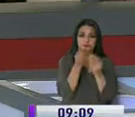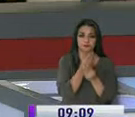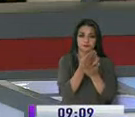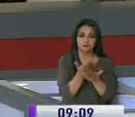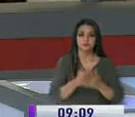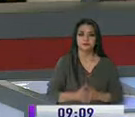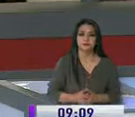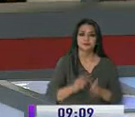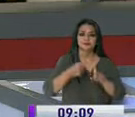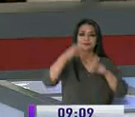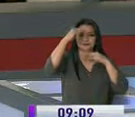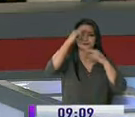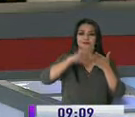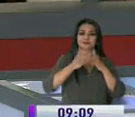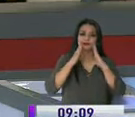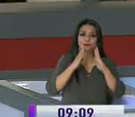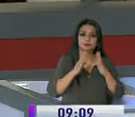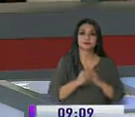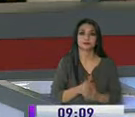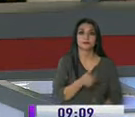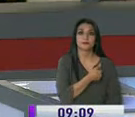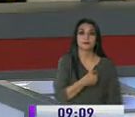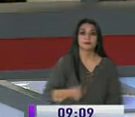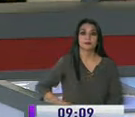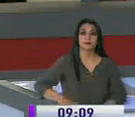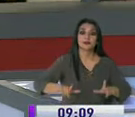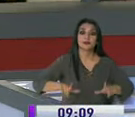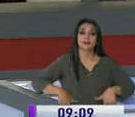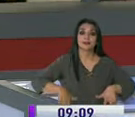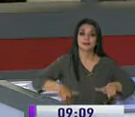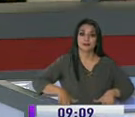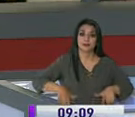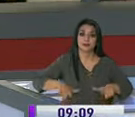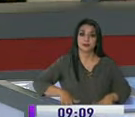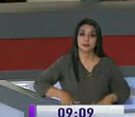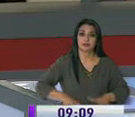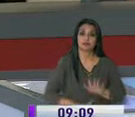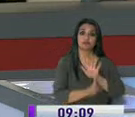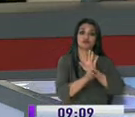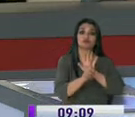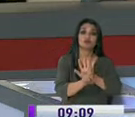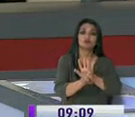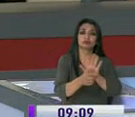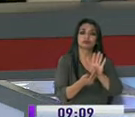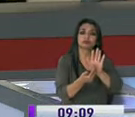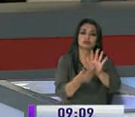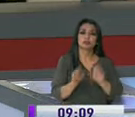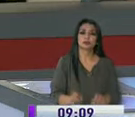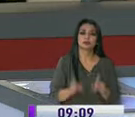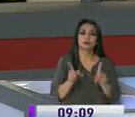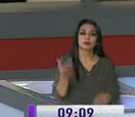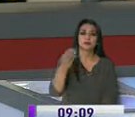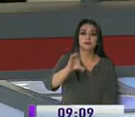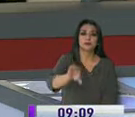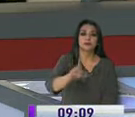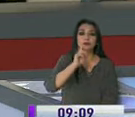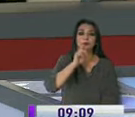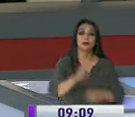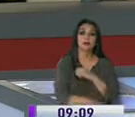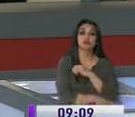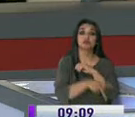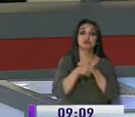hora en el primer noticiero de la comunidad, el presidente de la República, Lenín Moreno, presidió la presentación de oportunidades de inversión para la refinería